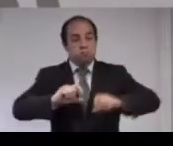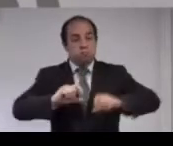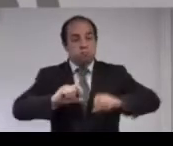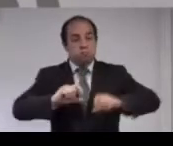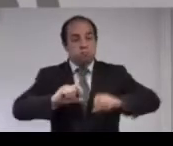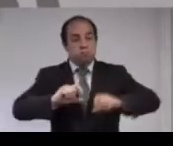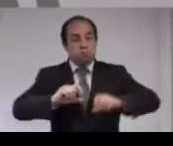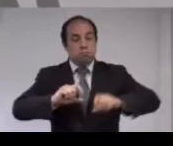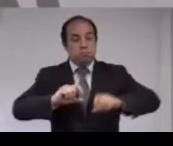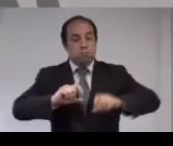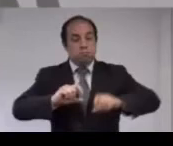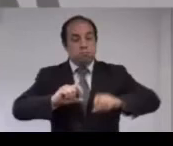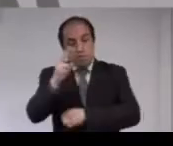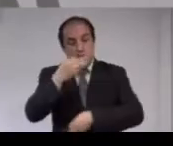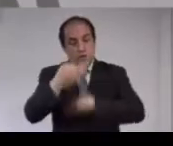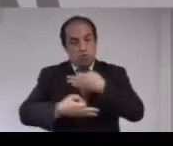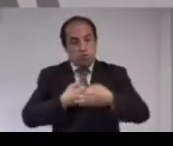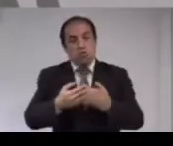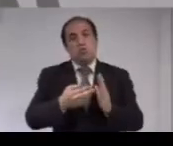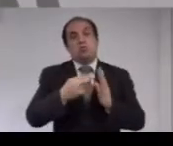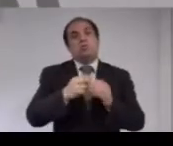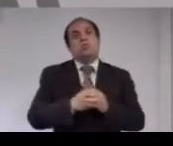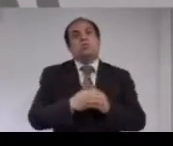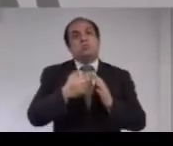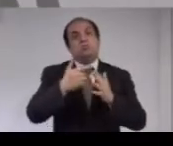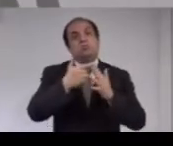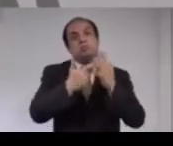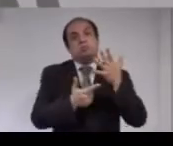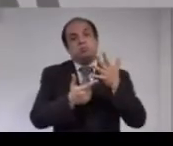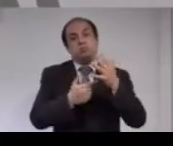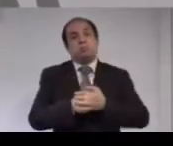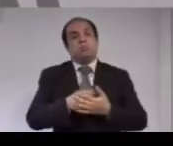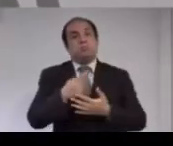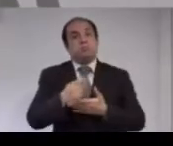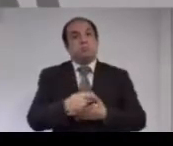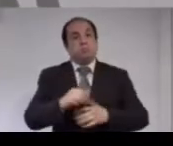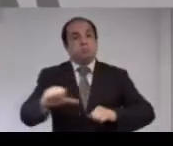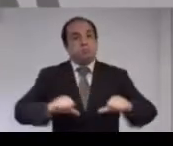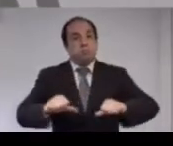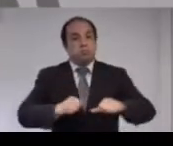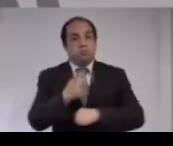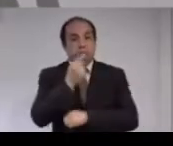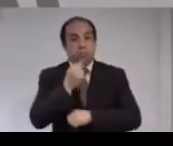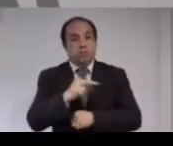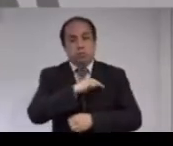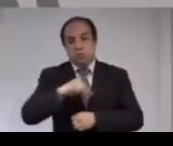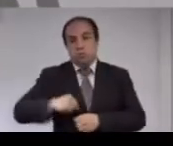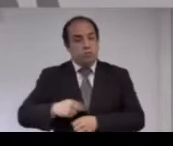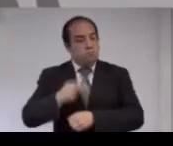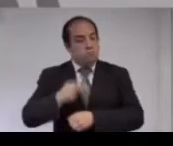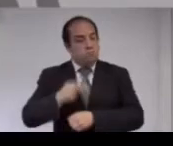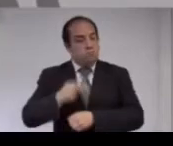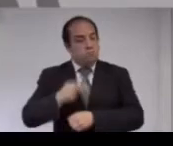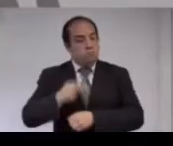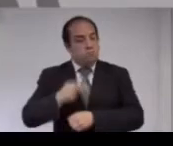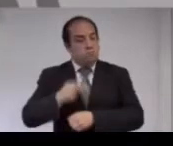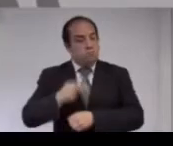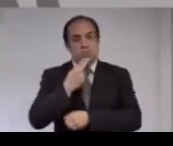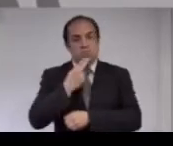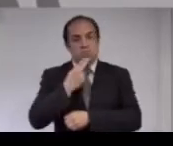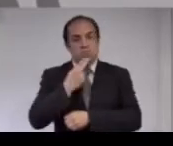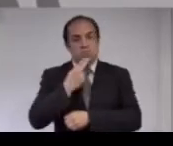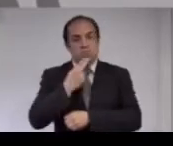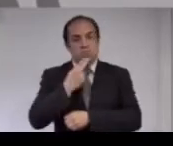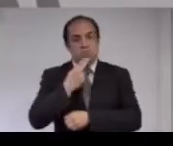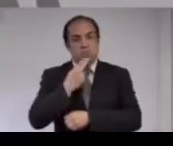estrictamente prohibidos por todos nuestros protocolos de actuación policial. Entonces, repito, categóricamente negamos el uso de este tipo de sustancias.